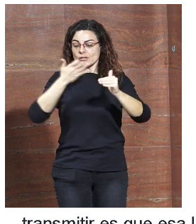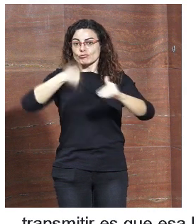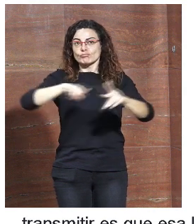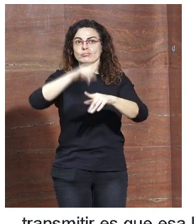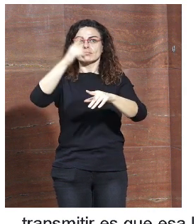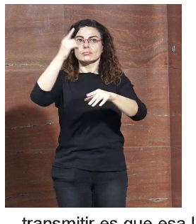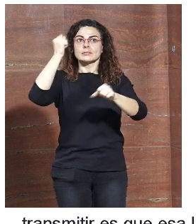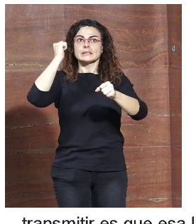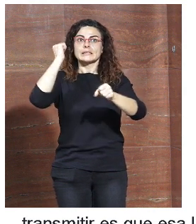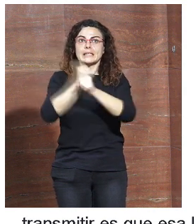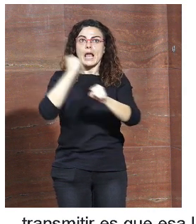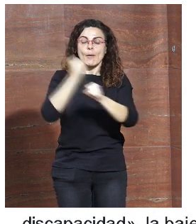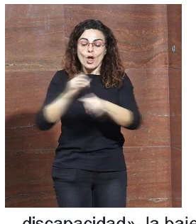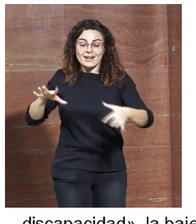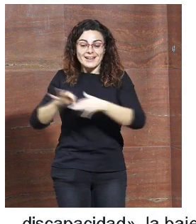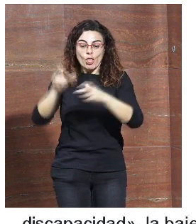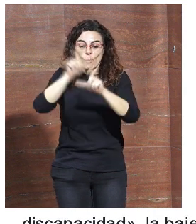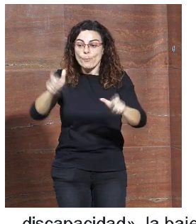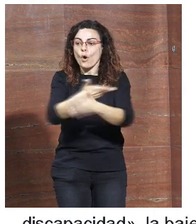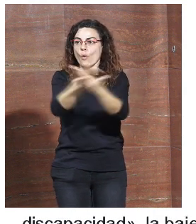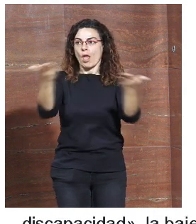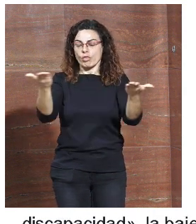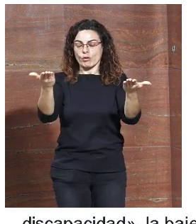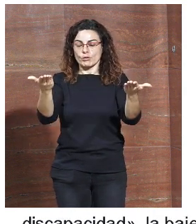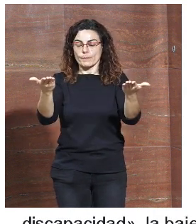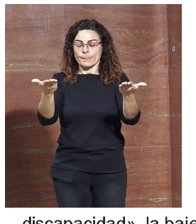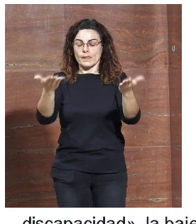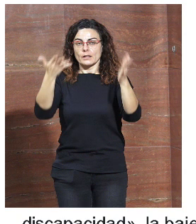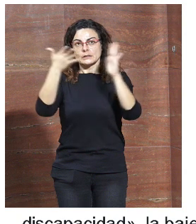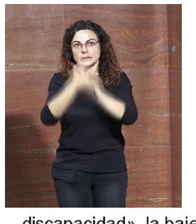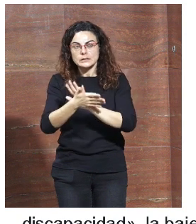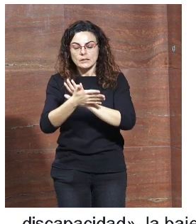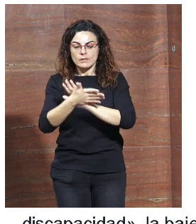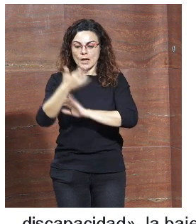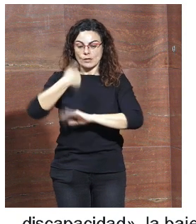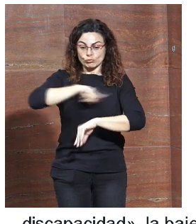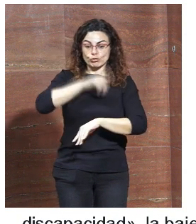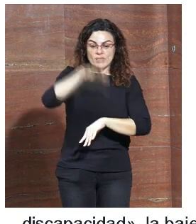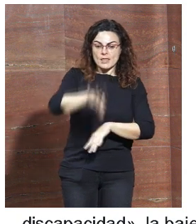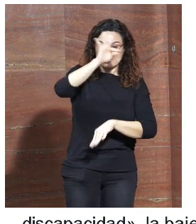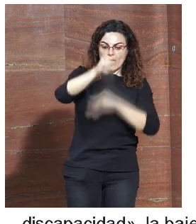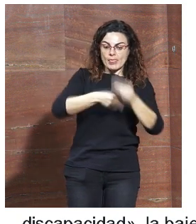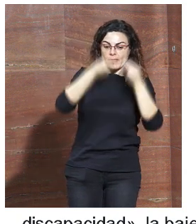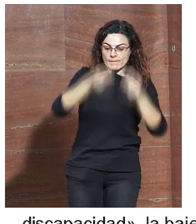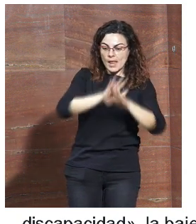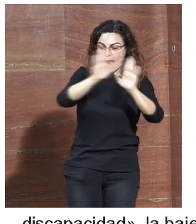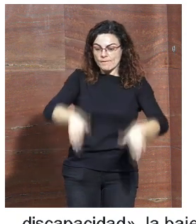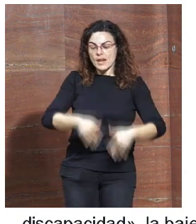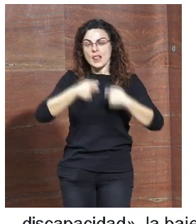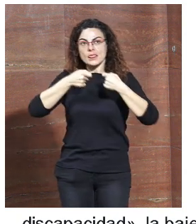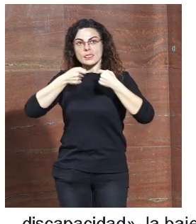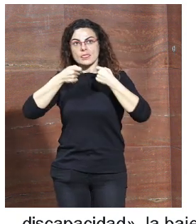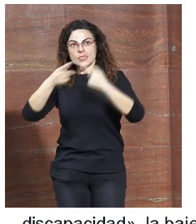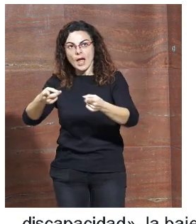intervención poblacional, es decir, con una decisión bien tomada conseguiremos que haya más